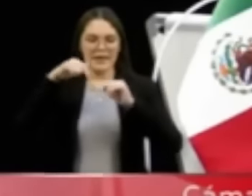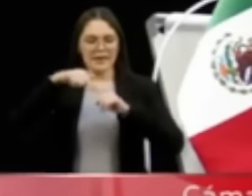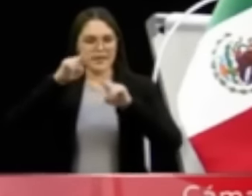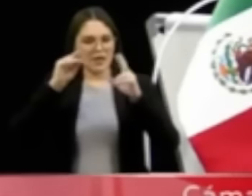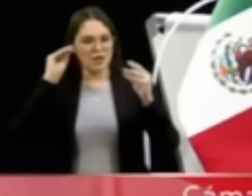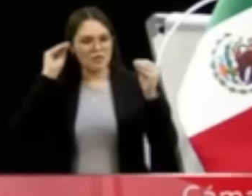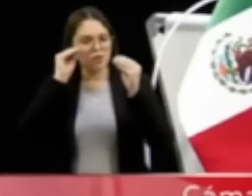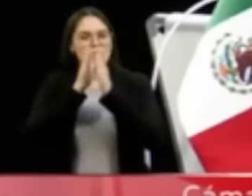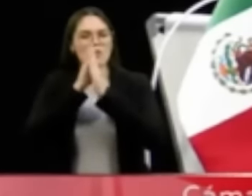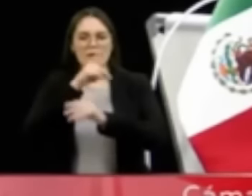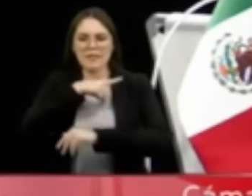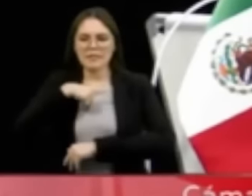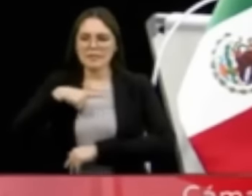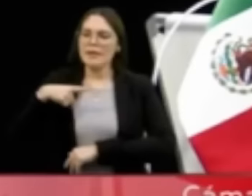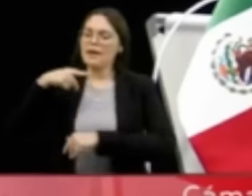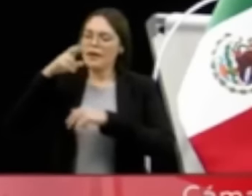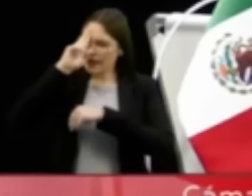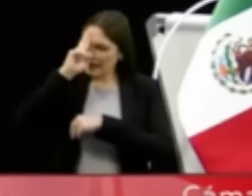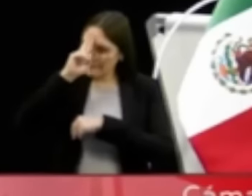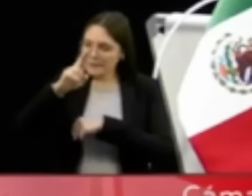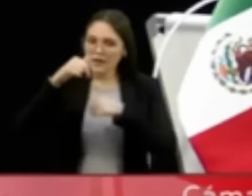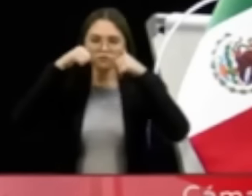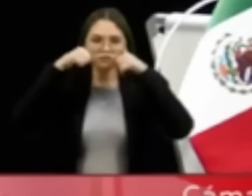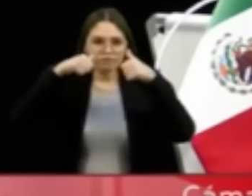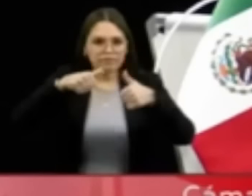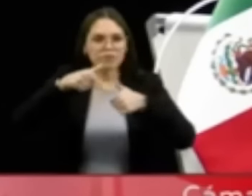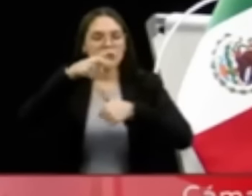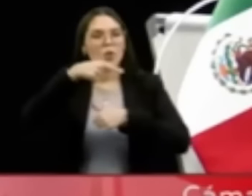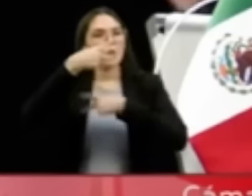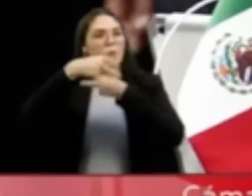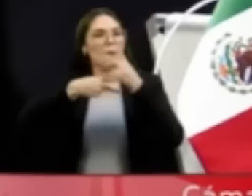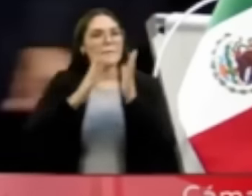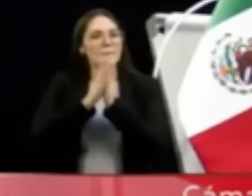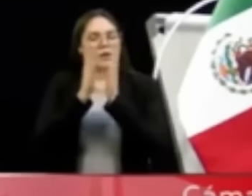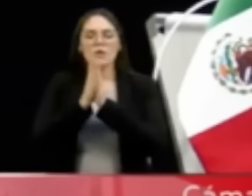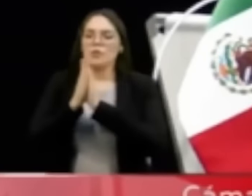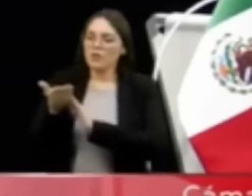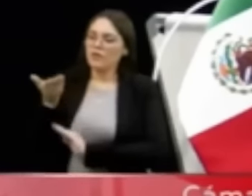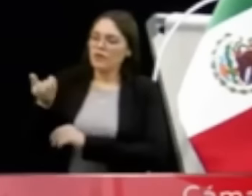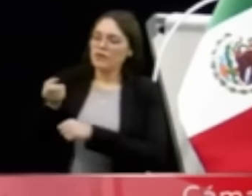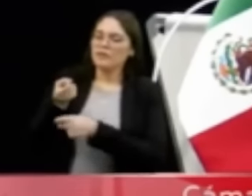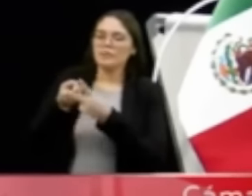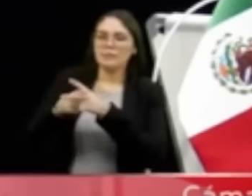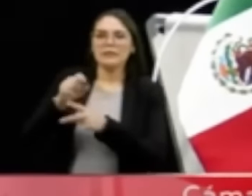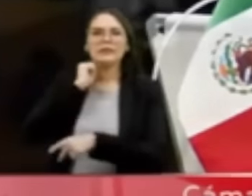es escuchar a quien está en el uso de la tribuna. Adelante, senador Yunes.